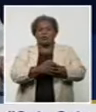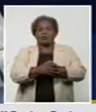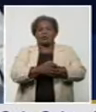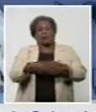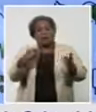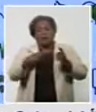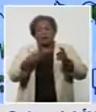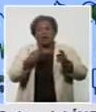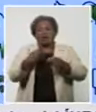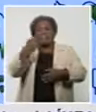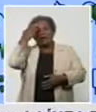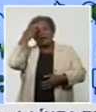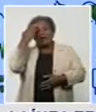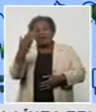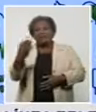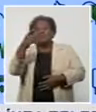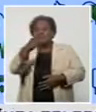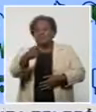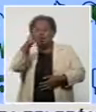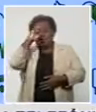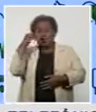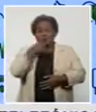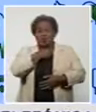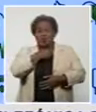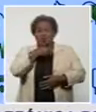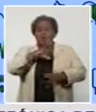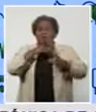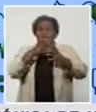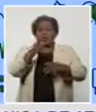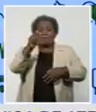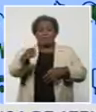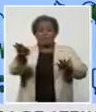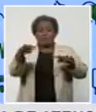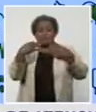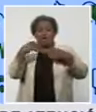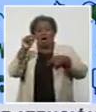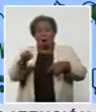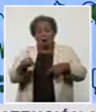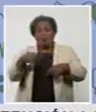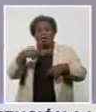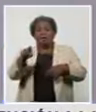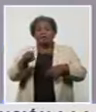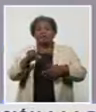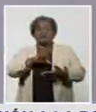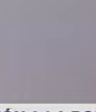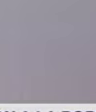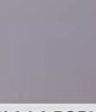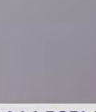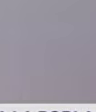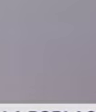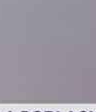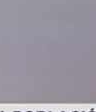El agradecimiento para usted, doctor, y por supuesto para todos los que nos siguen. Devolvemos la señal a los estudios centrales.